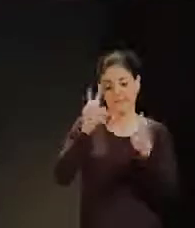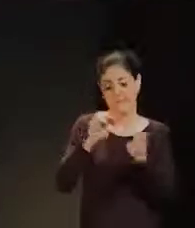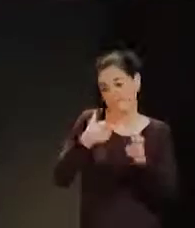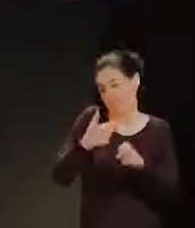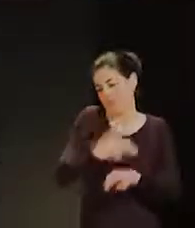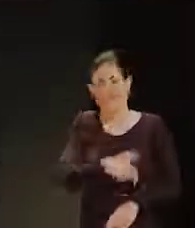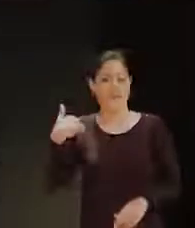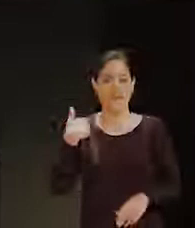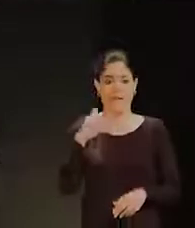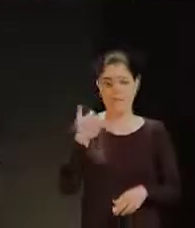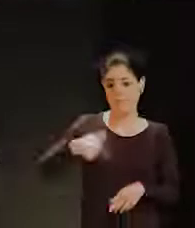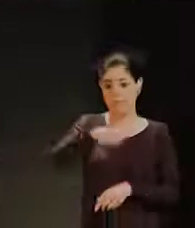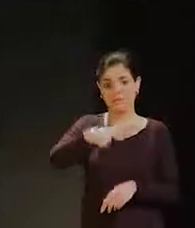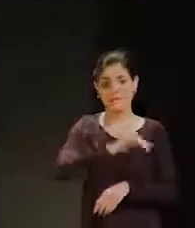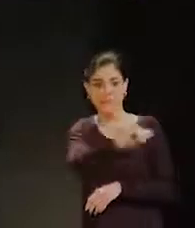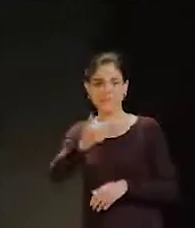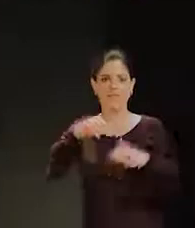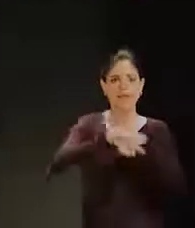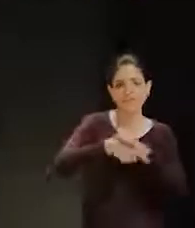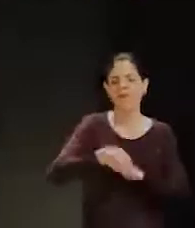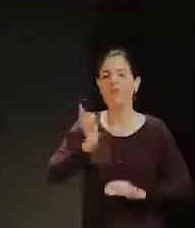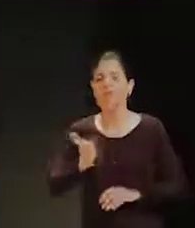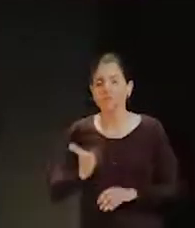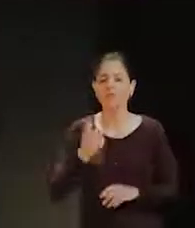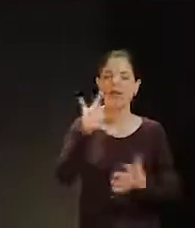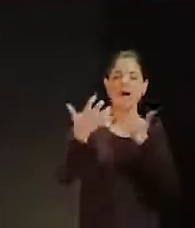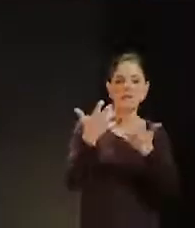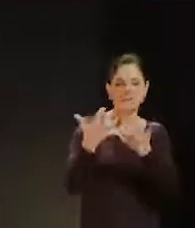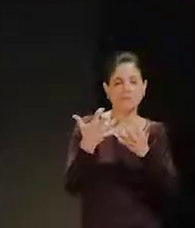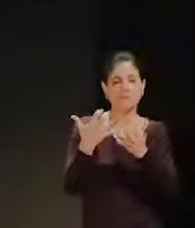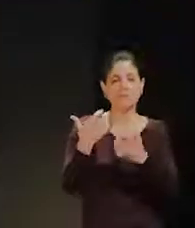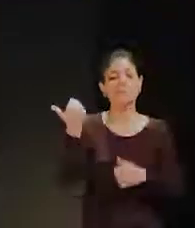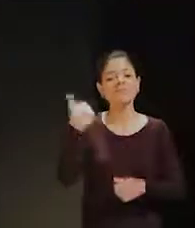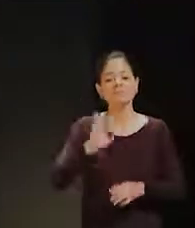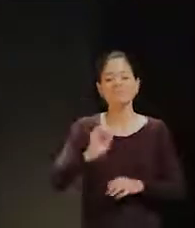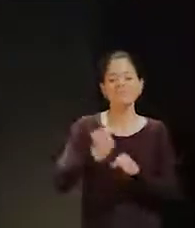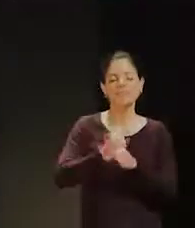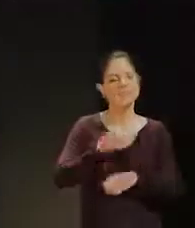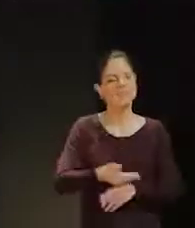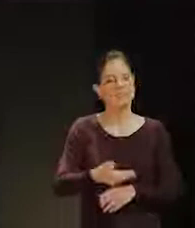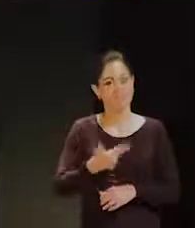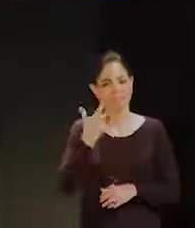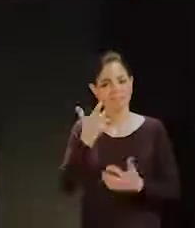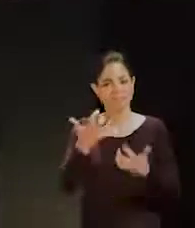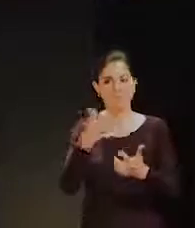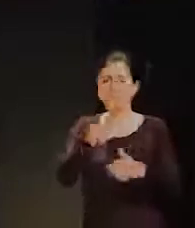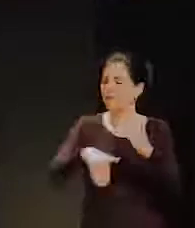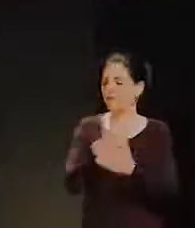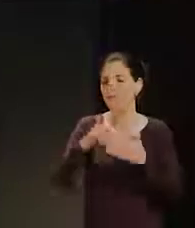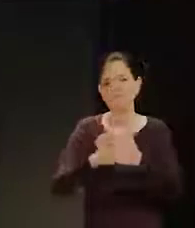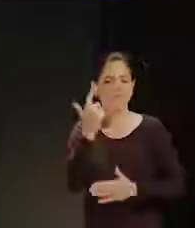en general, para todos los que estamos aquí, gestores, directores, artistas, ya la precariedad es bastante, bueno, es el día a